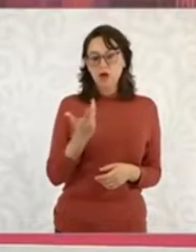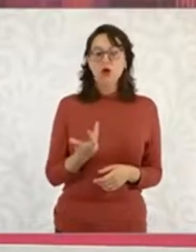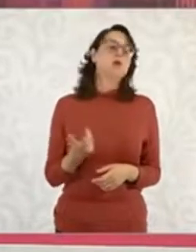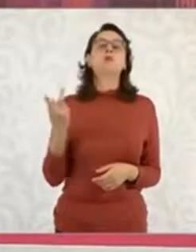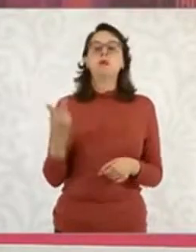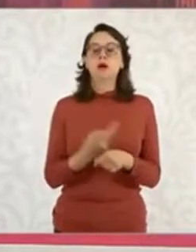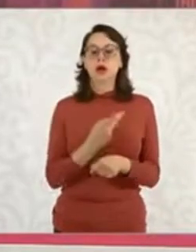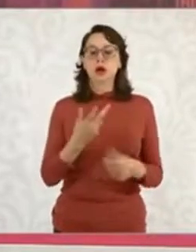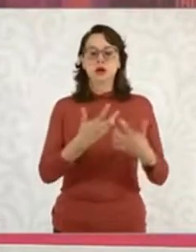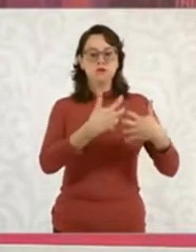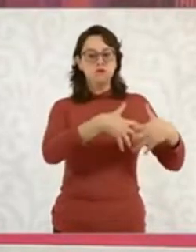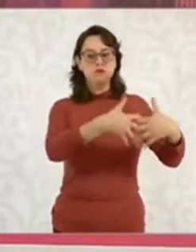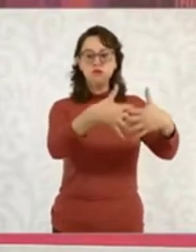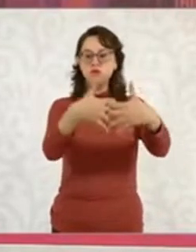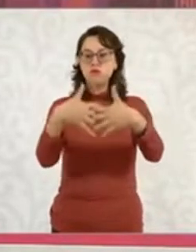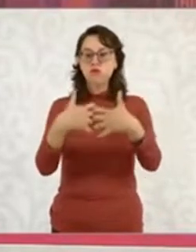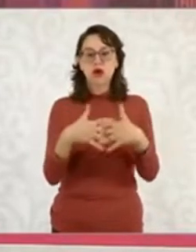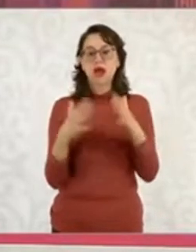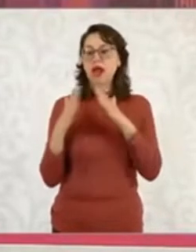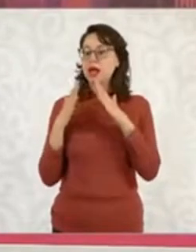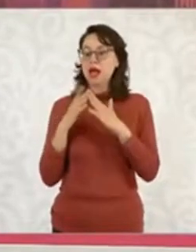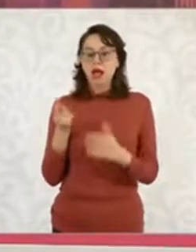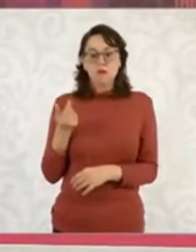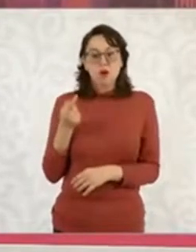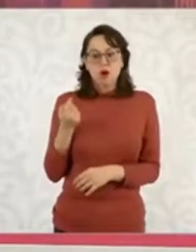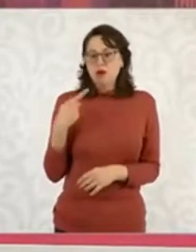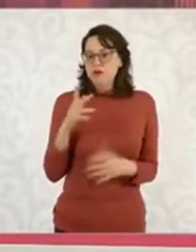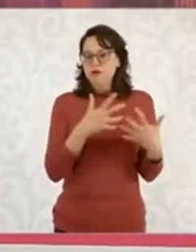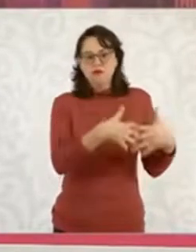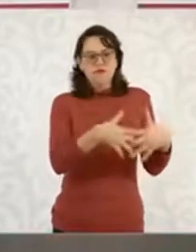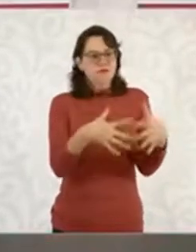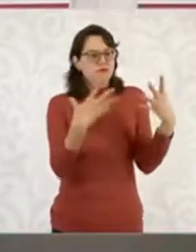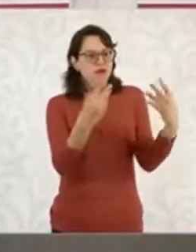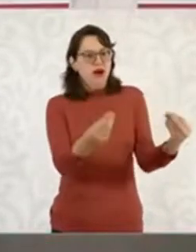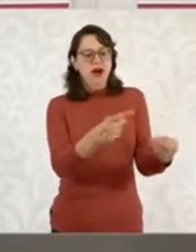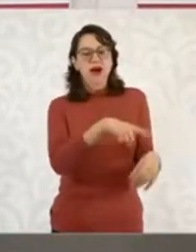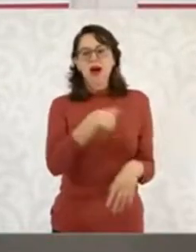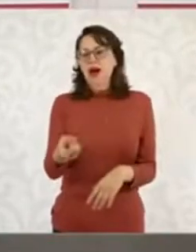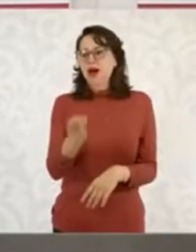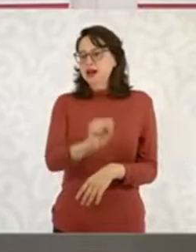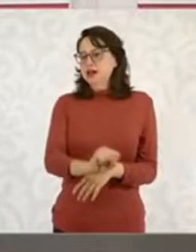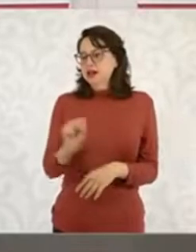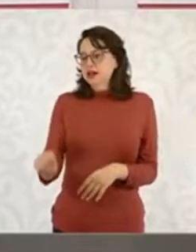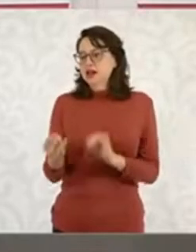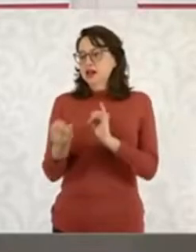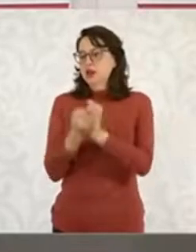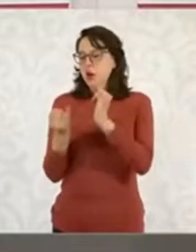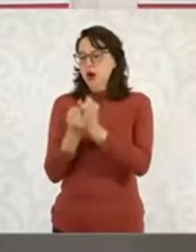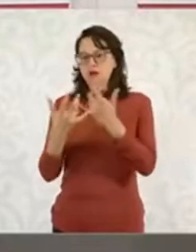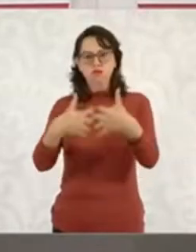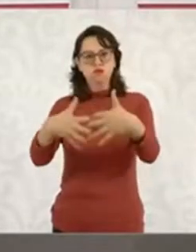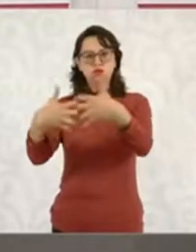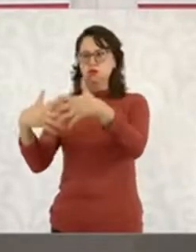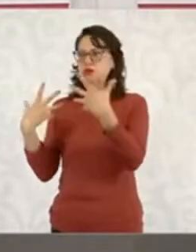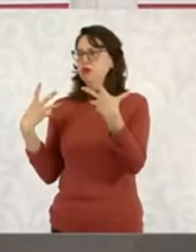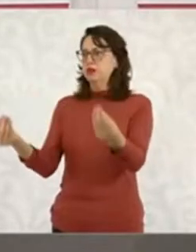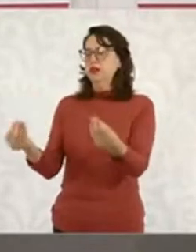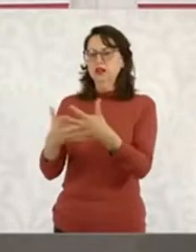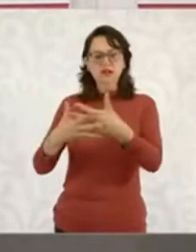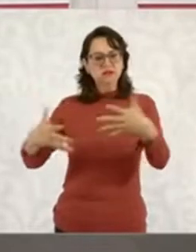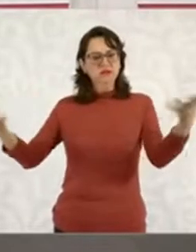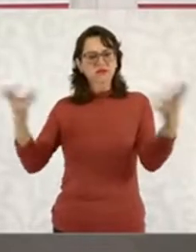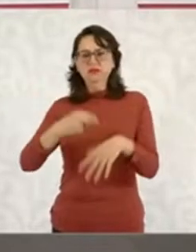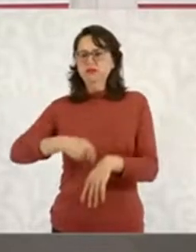con poca vivienda, pero muchísimo trabajo. Después tenemos Saltillo y después tenemos Ramos Arizpe, que es también de las zonas industriales del país que más están creciendo,